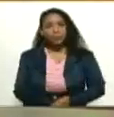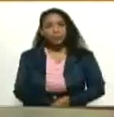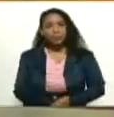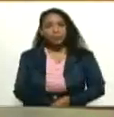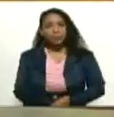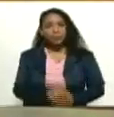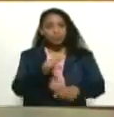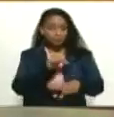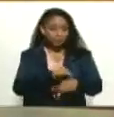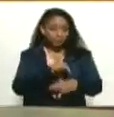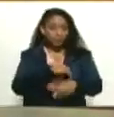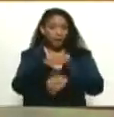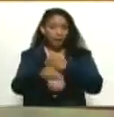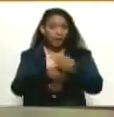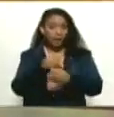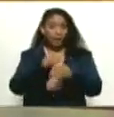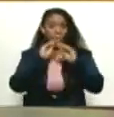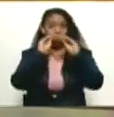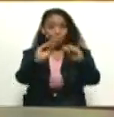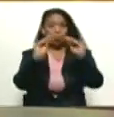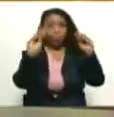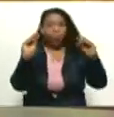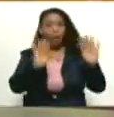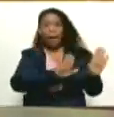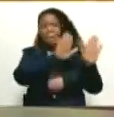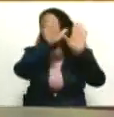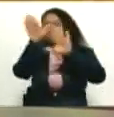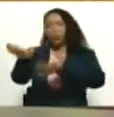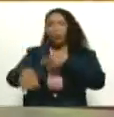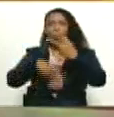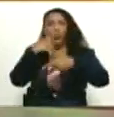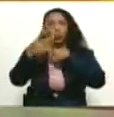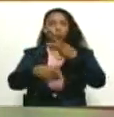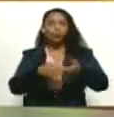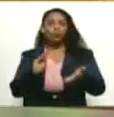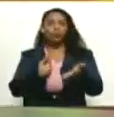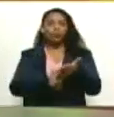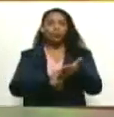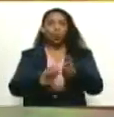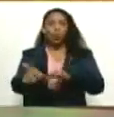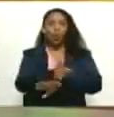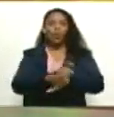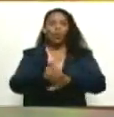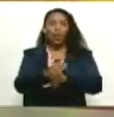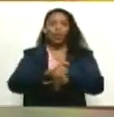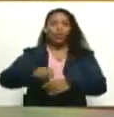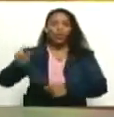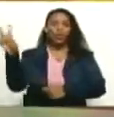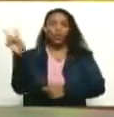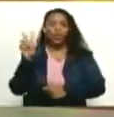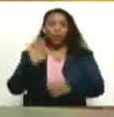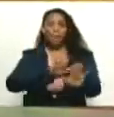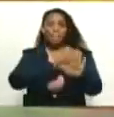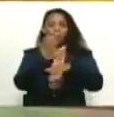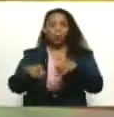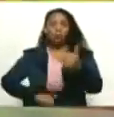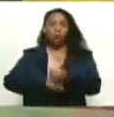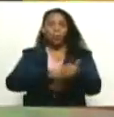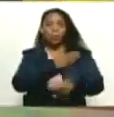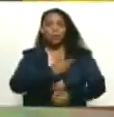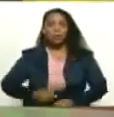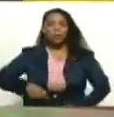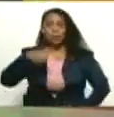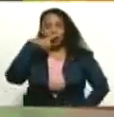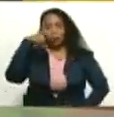Bien, a esta hora se realiza una convocatoria en apoyo a las políticas que implementa el gobierno bolivariano y en apoyo y respaldo al presidente